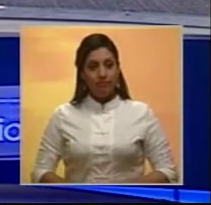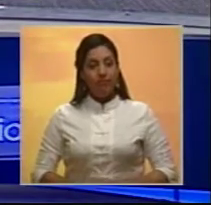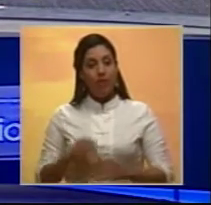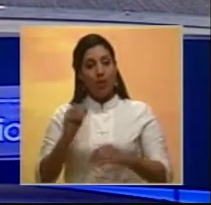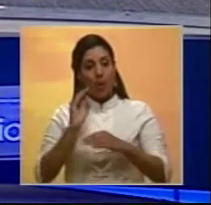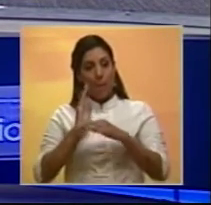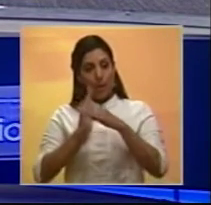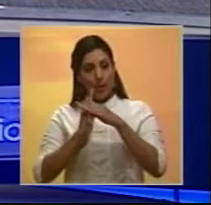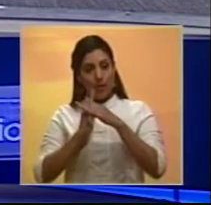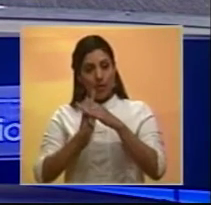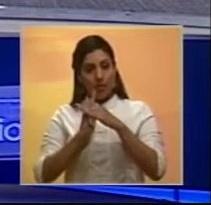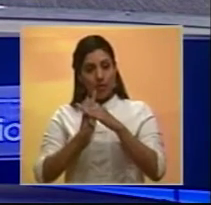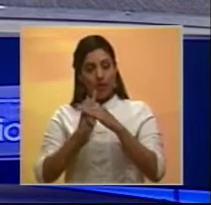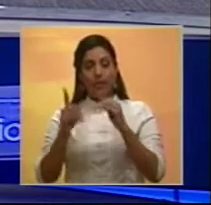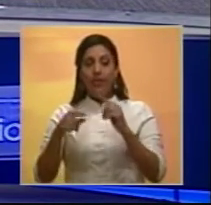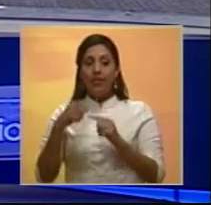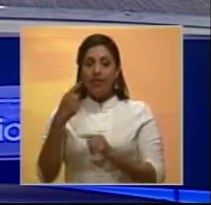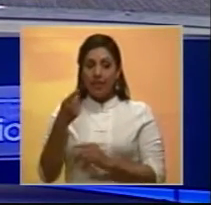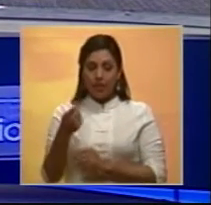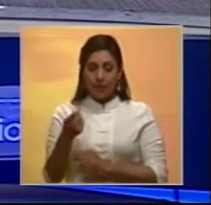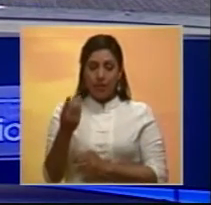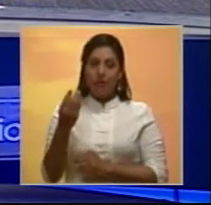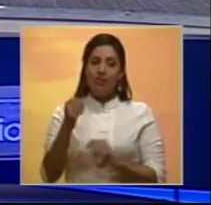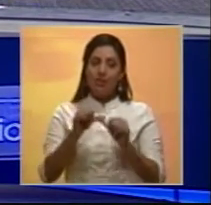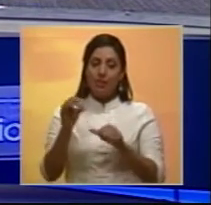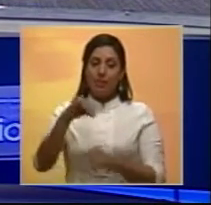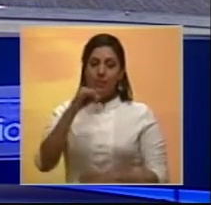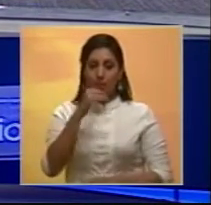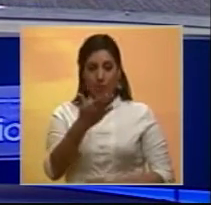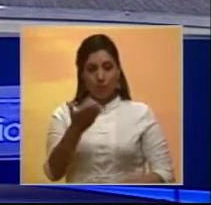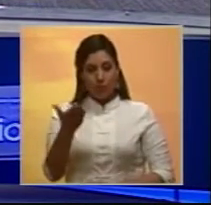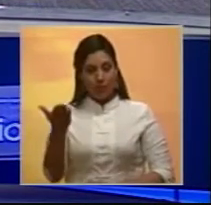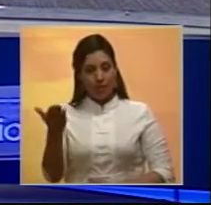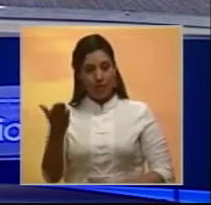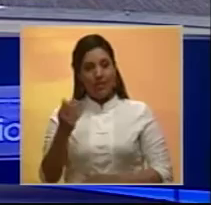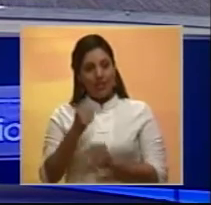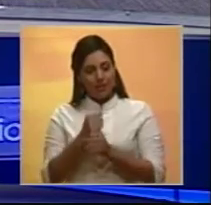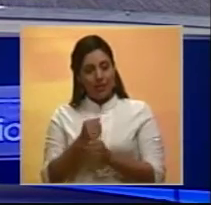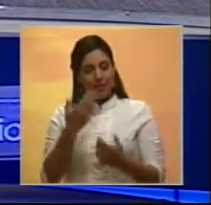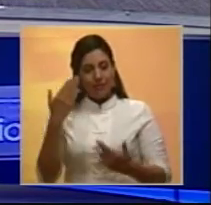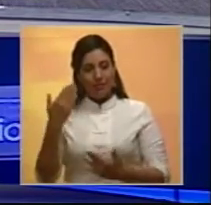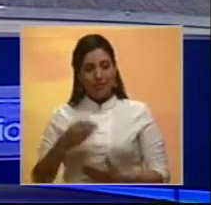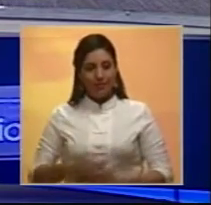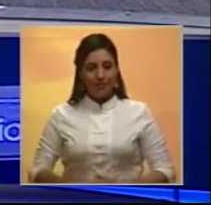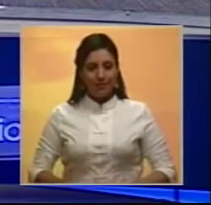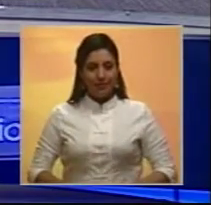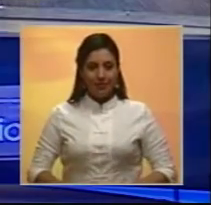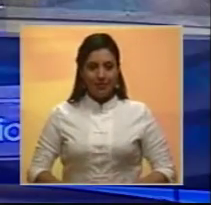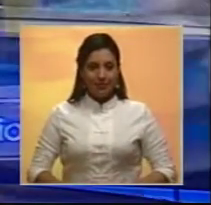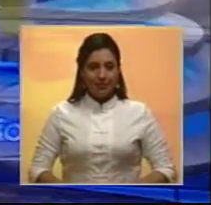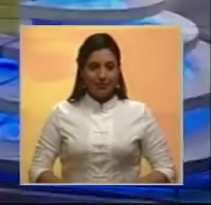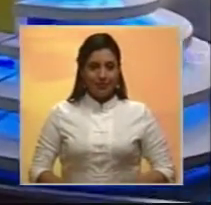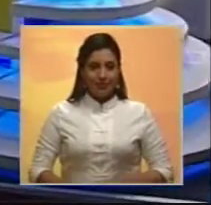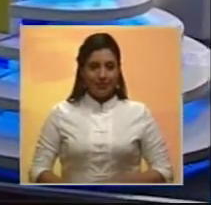Amigos, hacemos una nueva pausa. Al regreso continuamos con más información para ustedes. Quédense con nosotros.